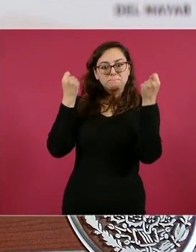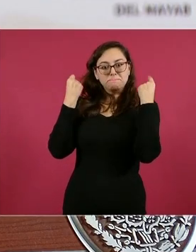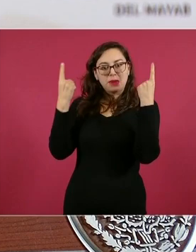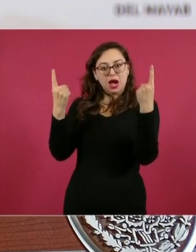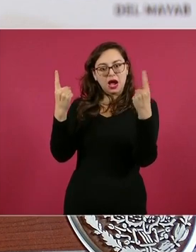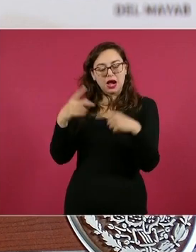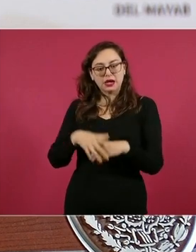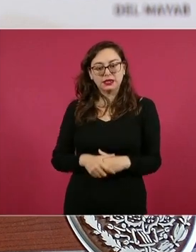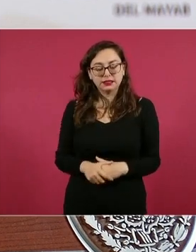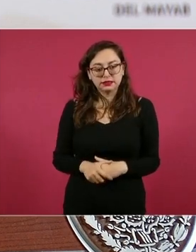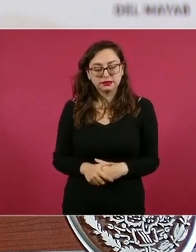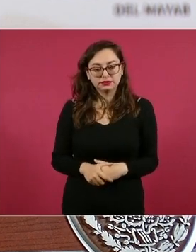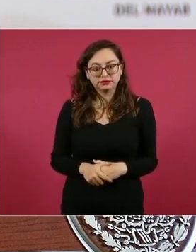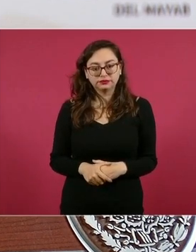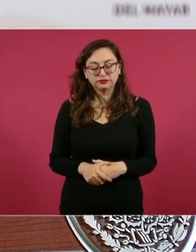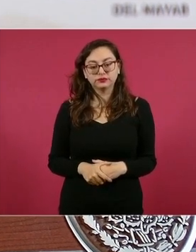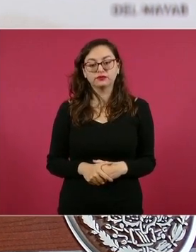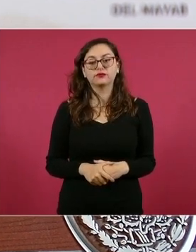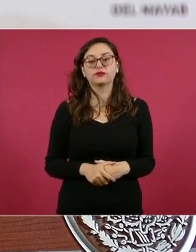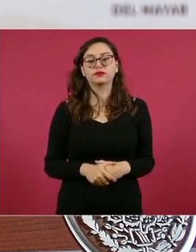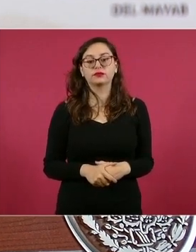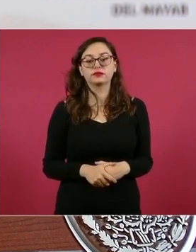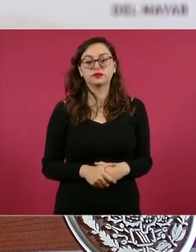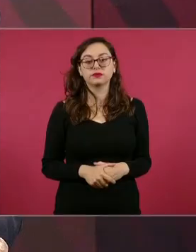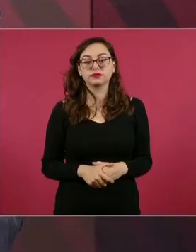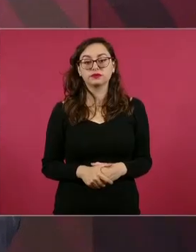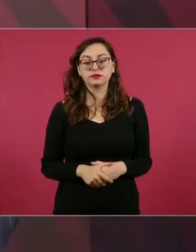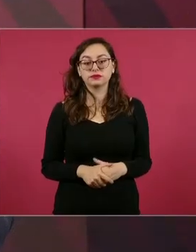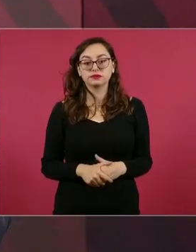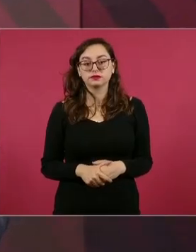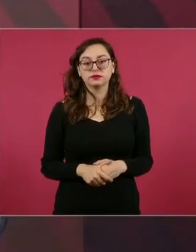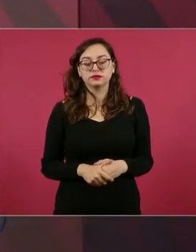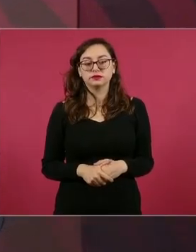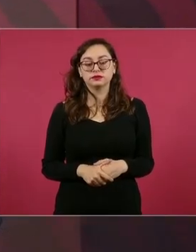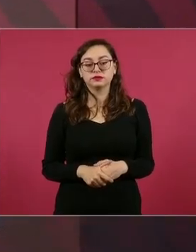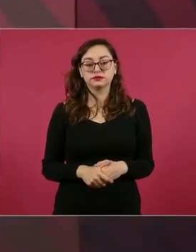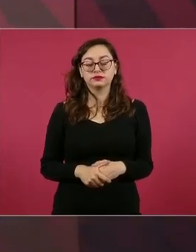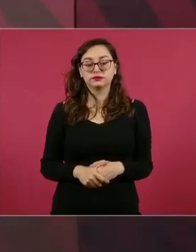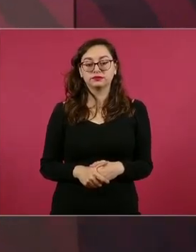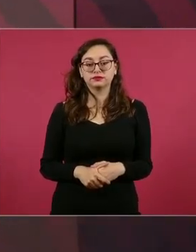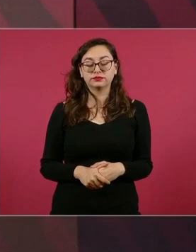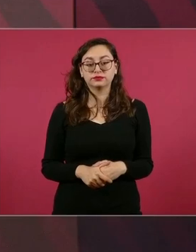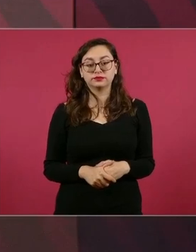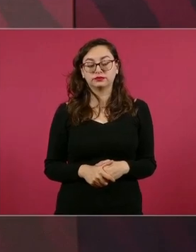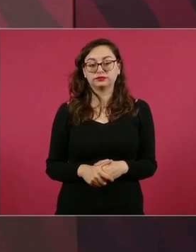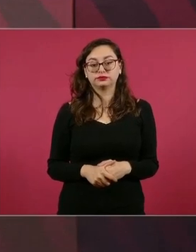sorprendido por ejemplo fui a fuimos con la presidenta